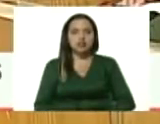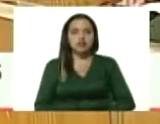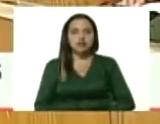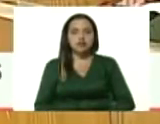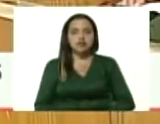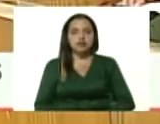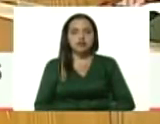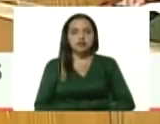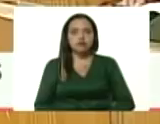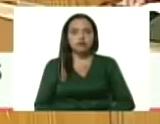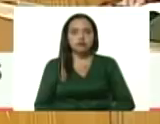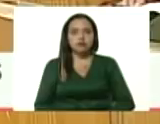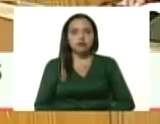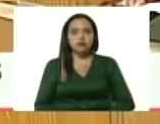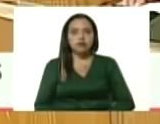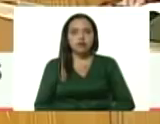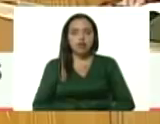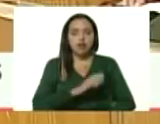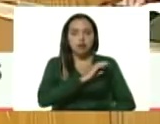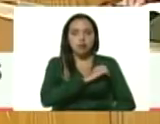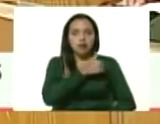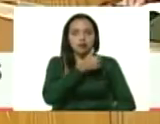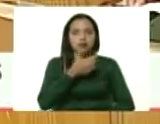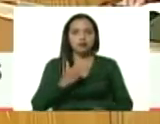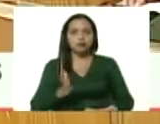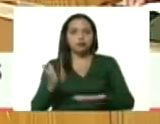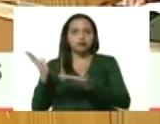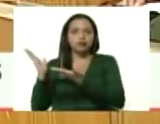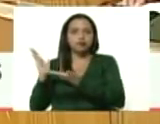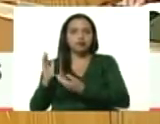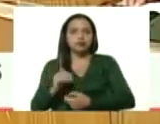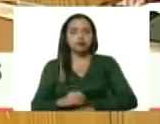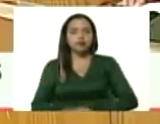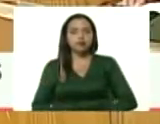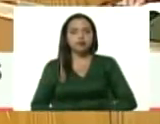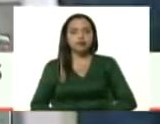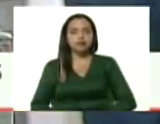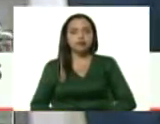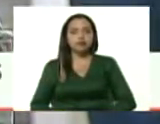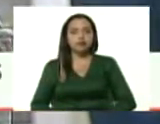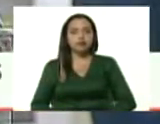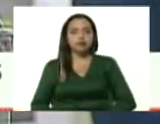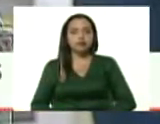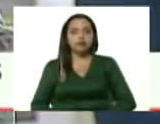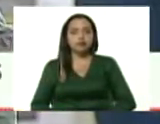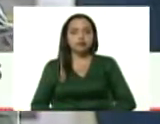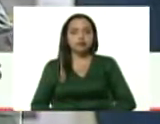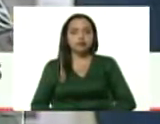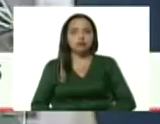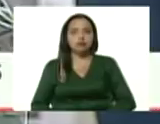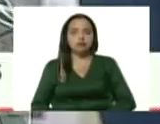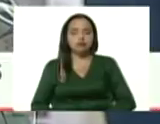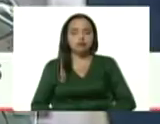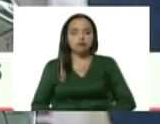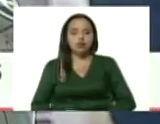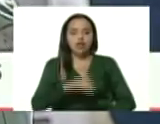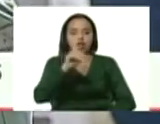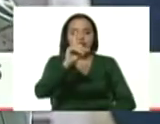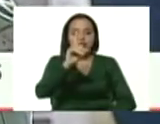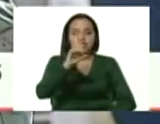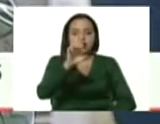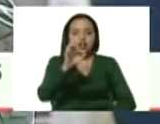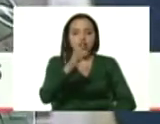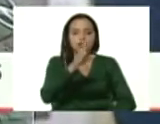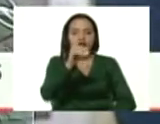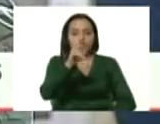al mayor general, a la mayor general Gloria Mercedes Castillo Durán, de Durán, viceministra de Planificación y Desarrollo